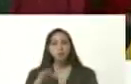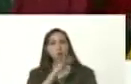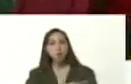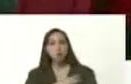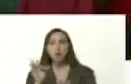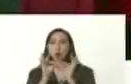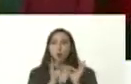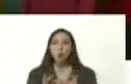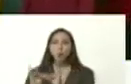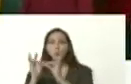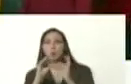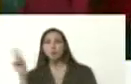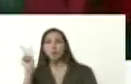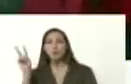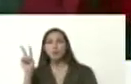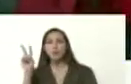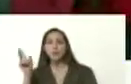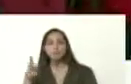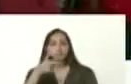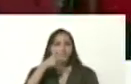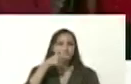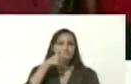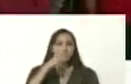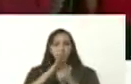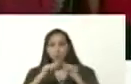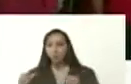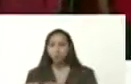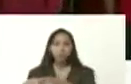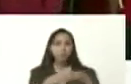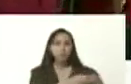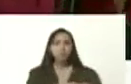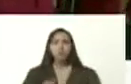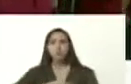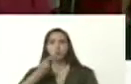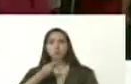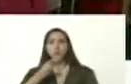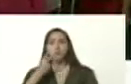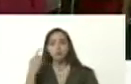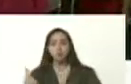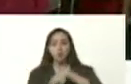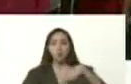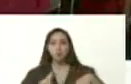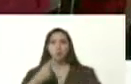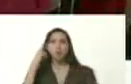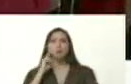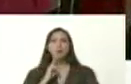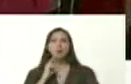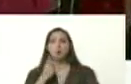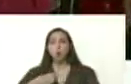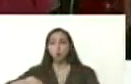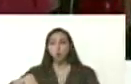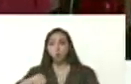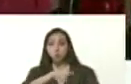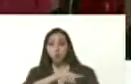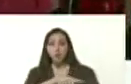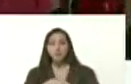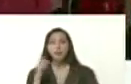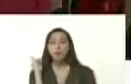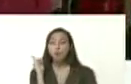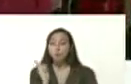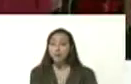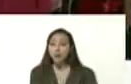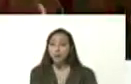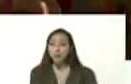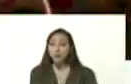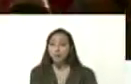vanguardia de los partidos políticos y de la Revolución Bolivariana. Ustedes están obligados y obligadas a